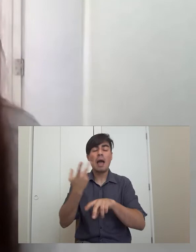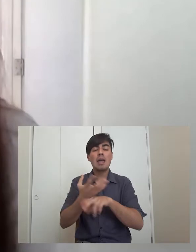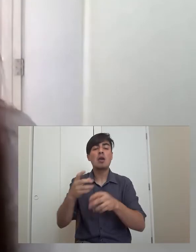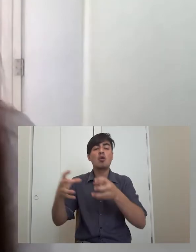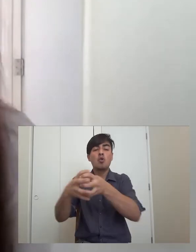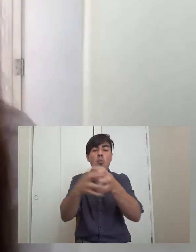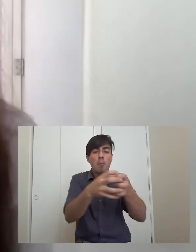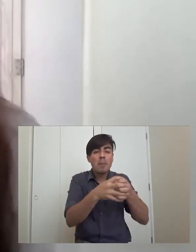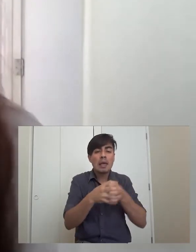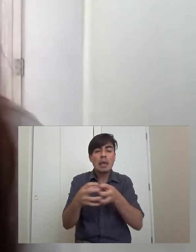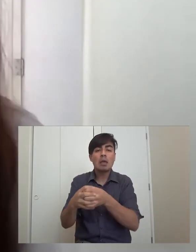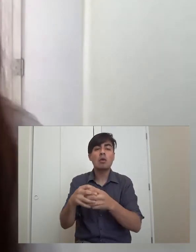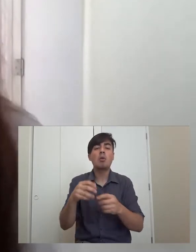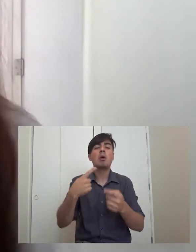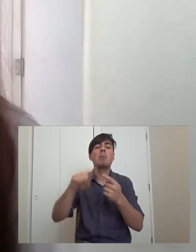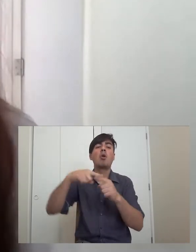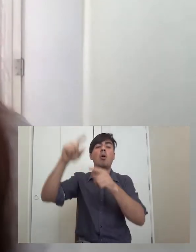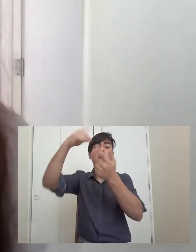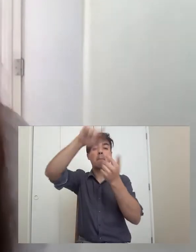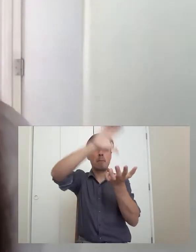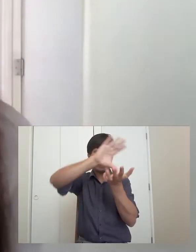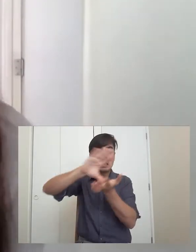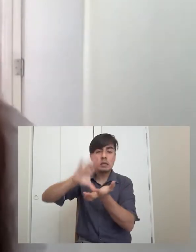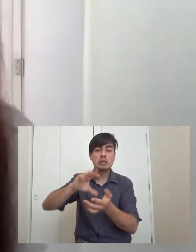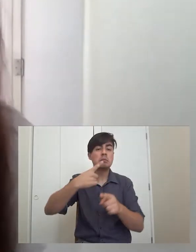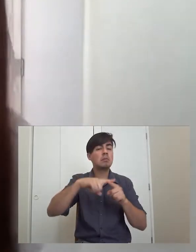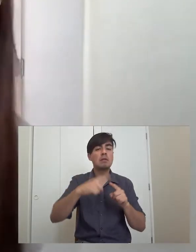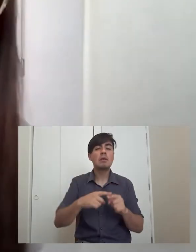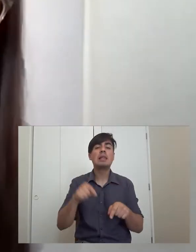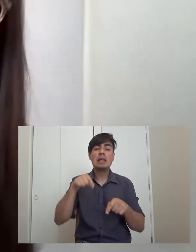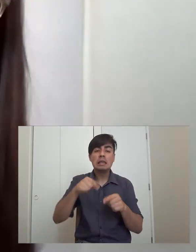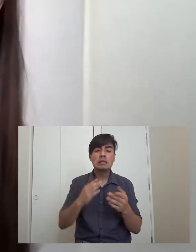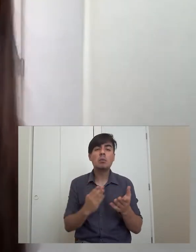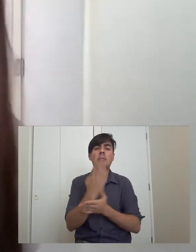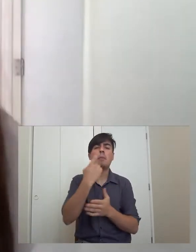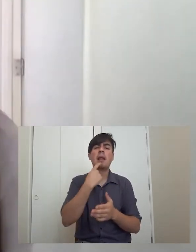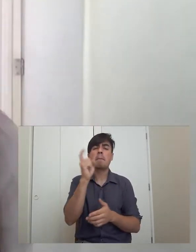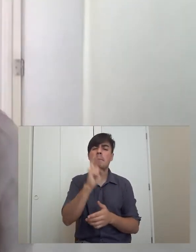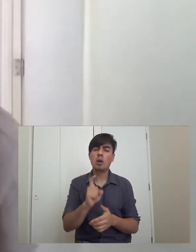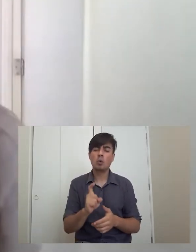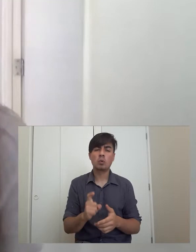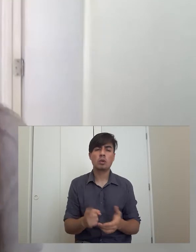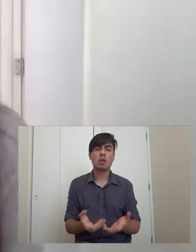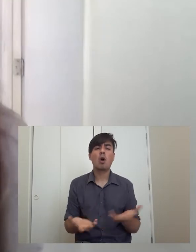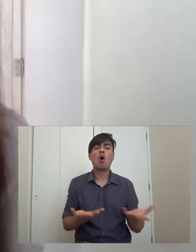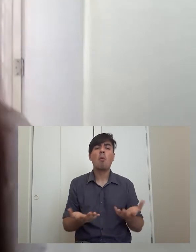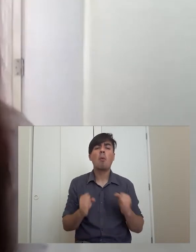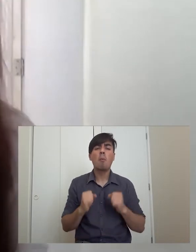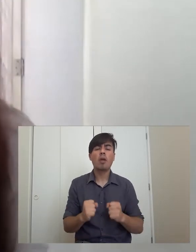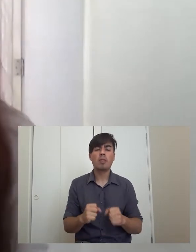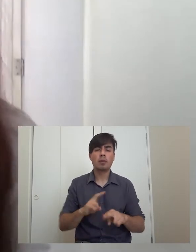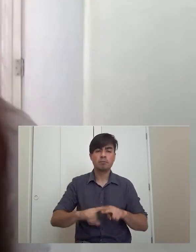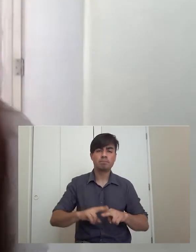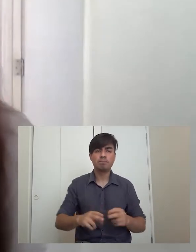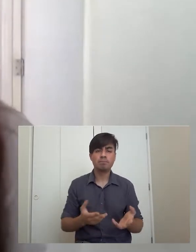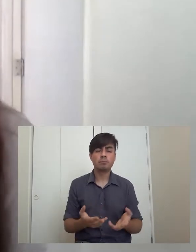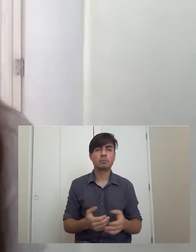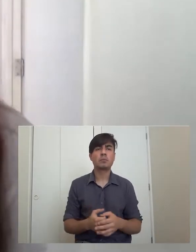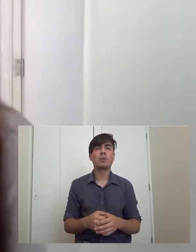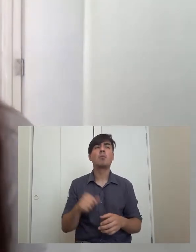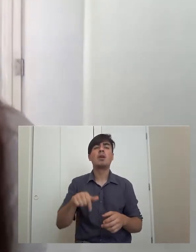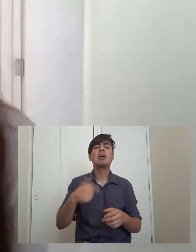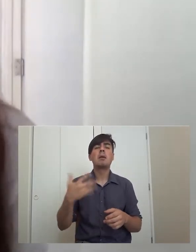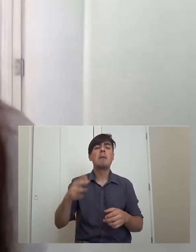aquellos grupos minoritarios, migrantes o también denominados como grupos subalternos? Eso como una de las primeras preguntas que me